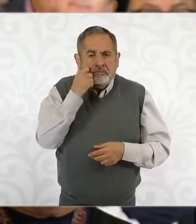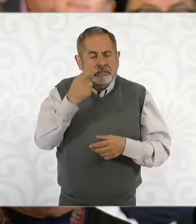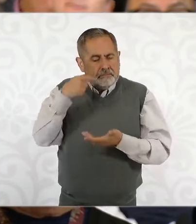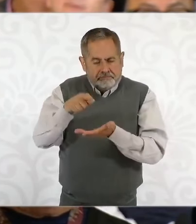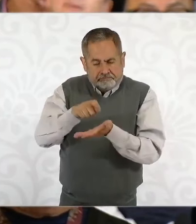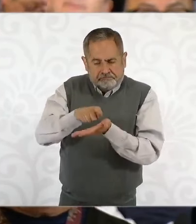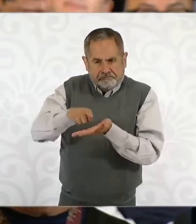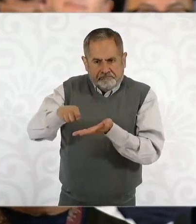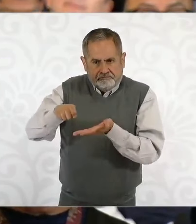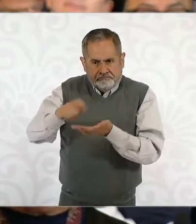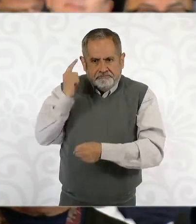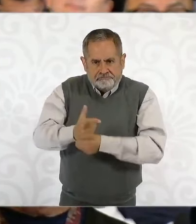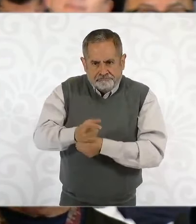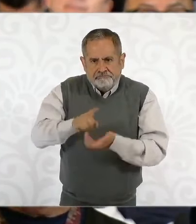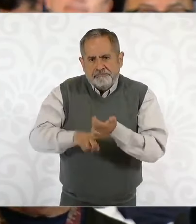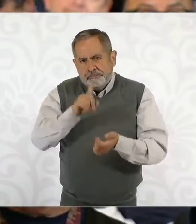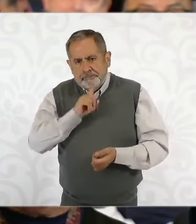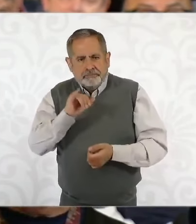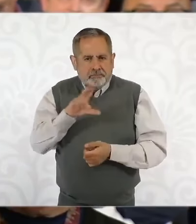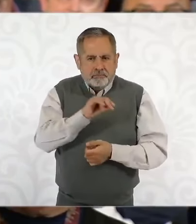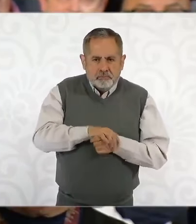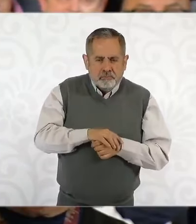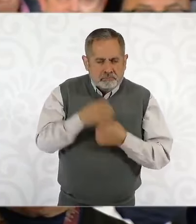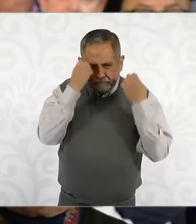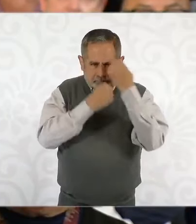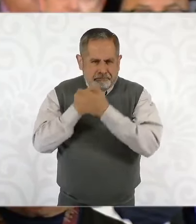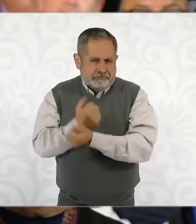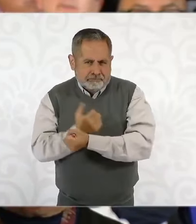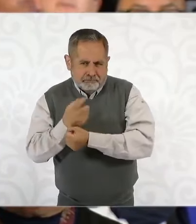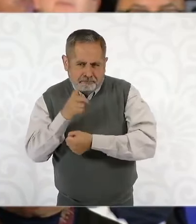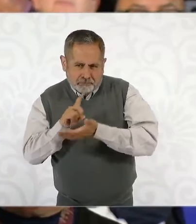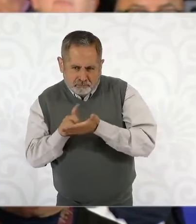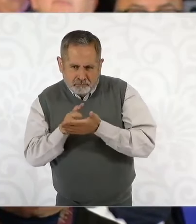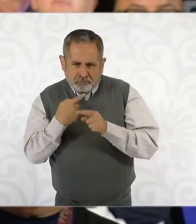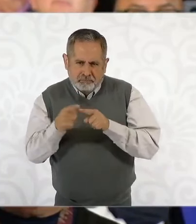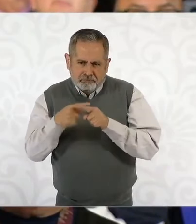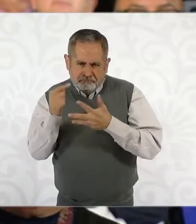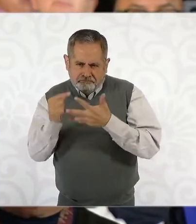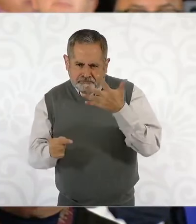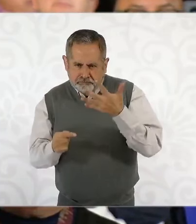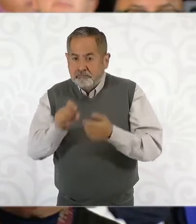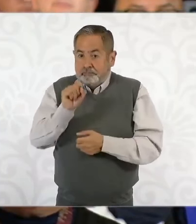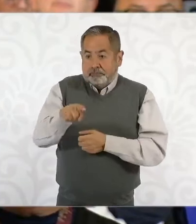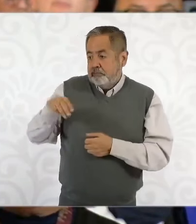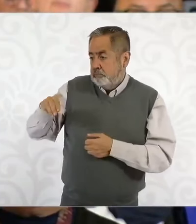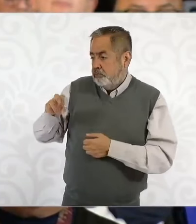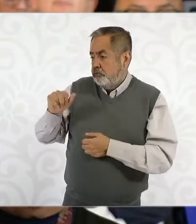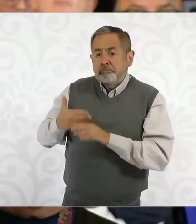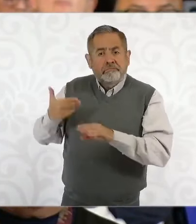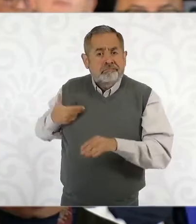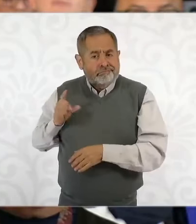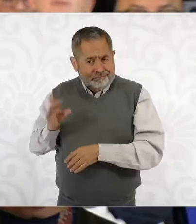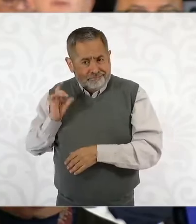que sus declaraciones sean evaluadas por el Colegio de Contadores Estatales. Muchas medidas ya las contempla Morena y otras